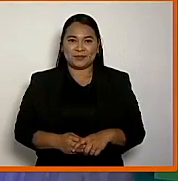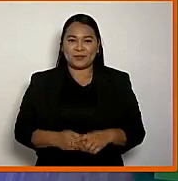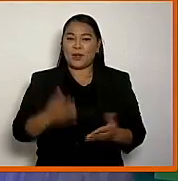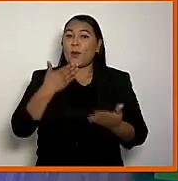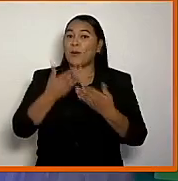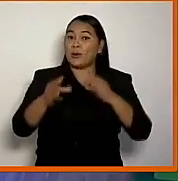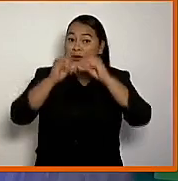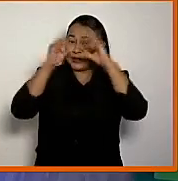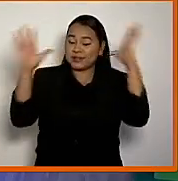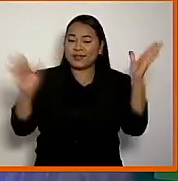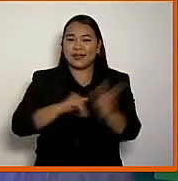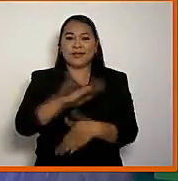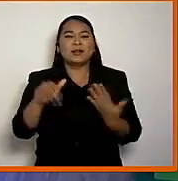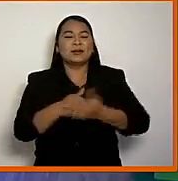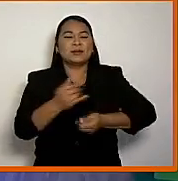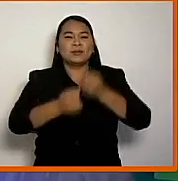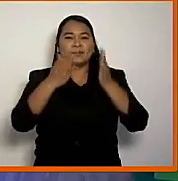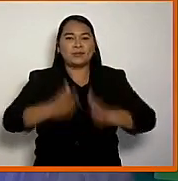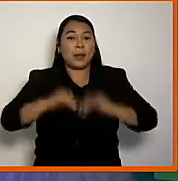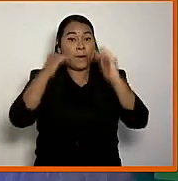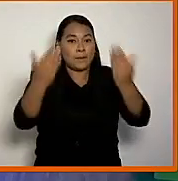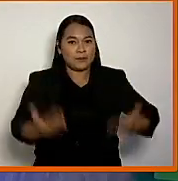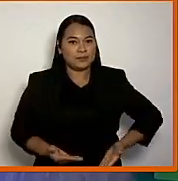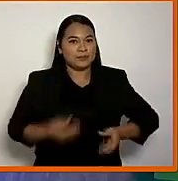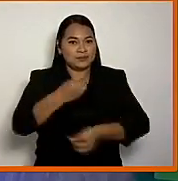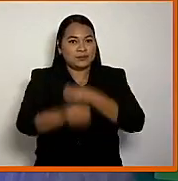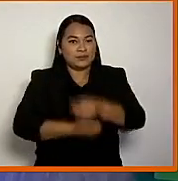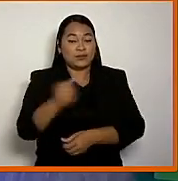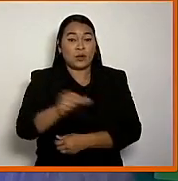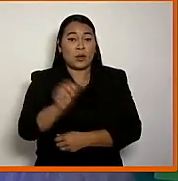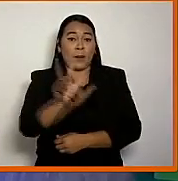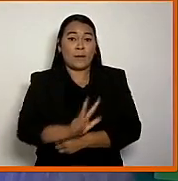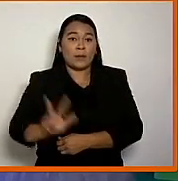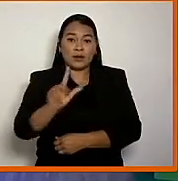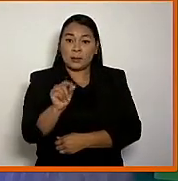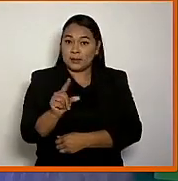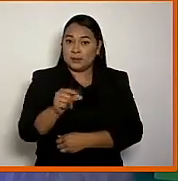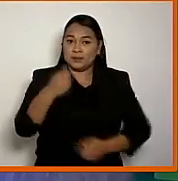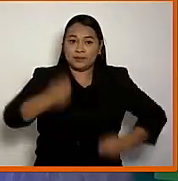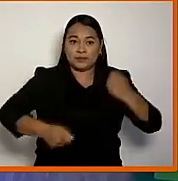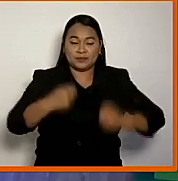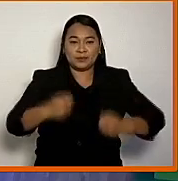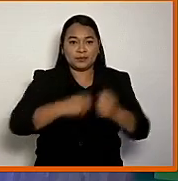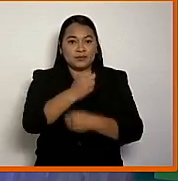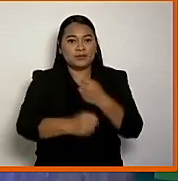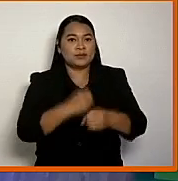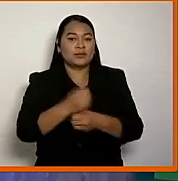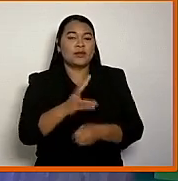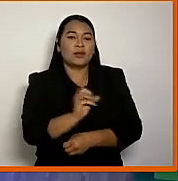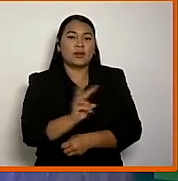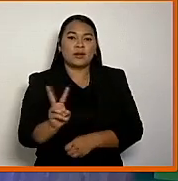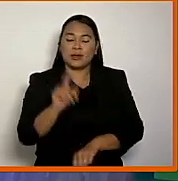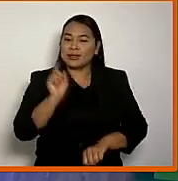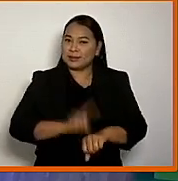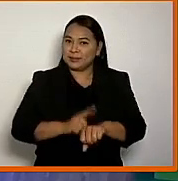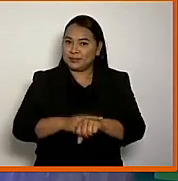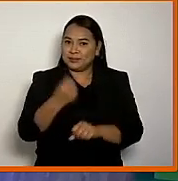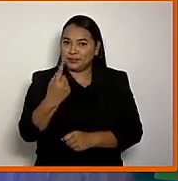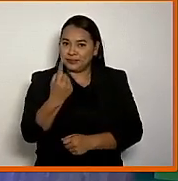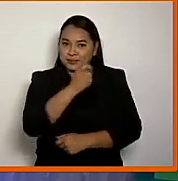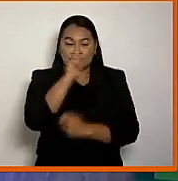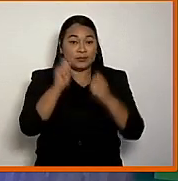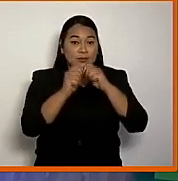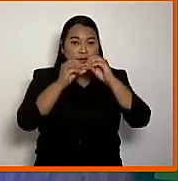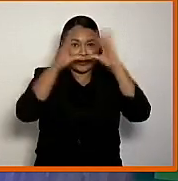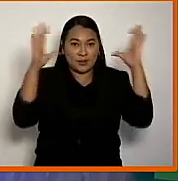buenos días, queridos jugadores. Bienvenidos a un sorteo más. Hoy martes 20 de septiembre del año 2022. Son las 11 en punto de la mañana. Te saluda